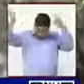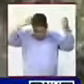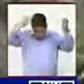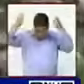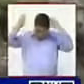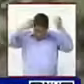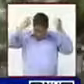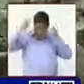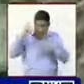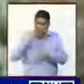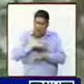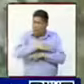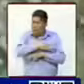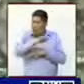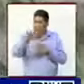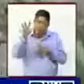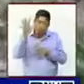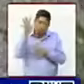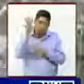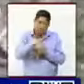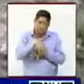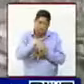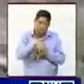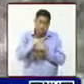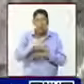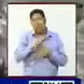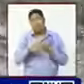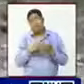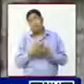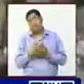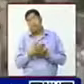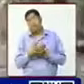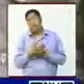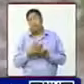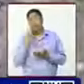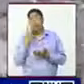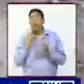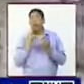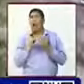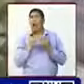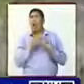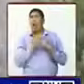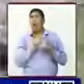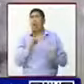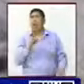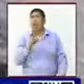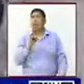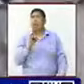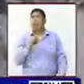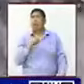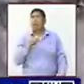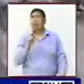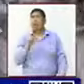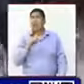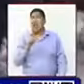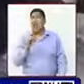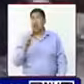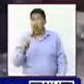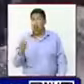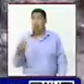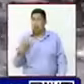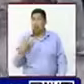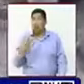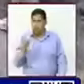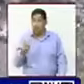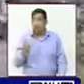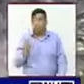ha bajado casi por completo en este sector, en una de las comunidades del municipio de Villazón. También cabe recalcar de